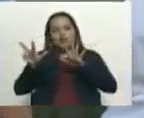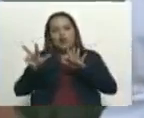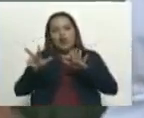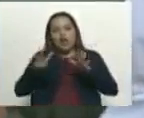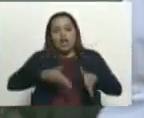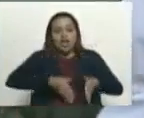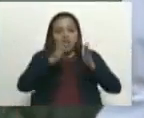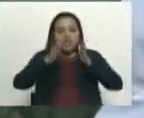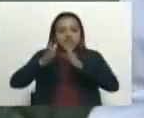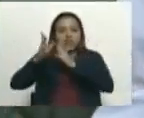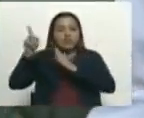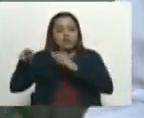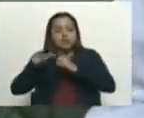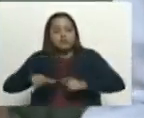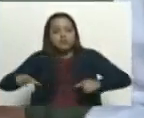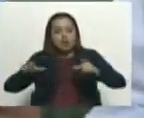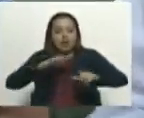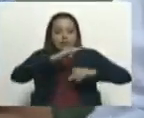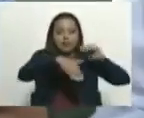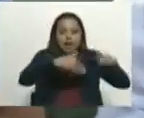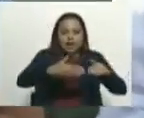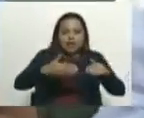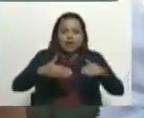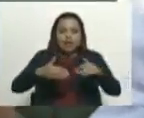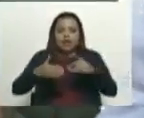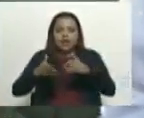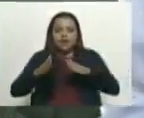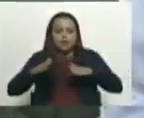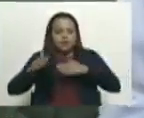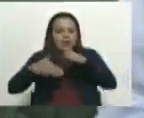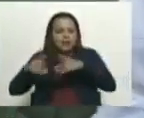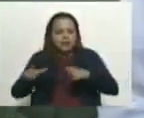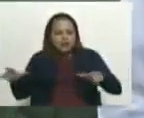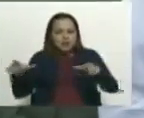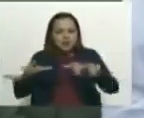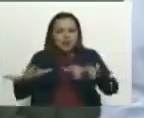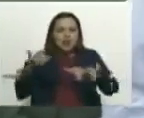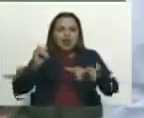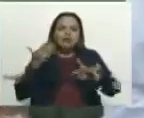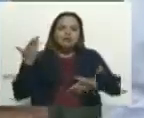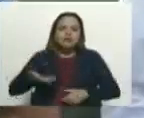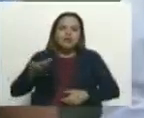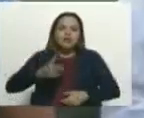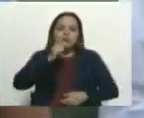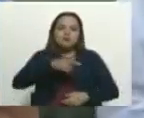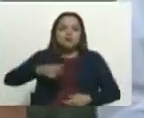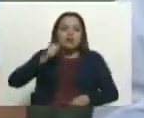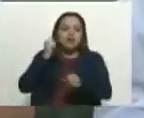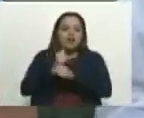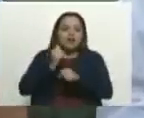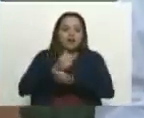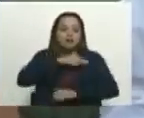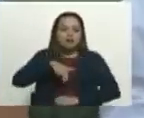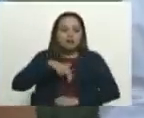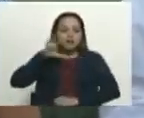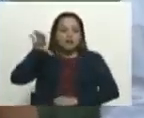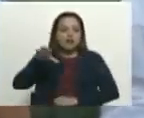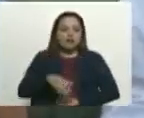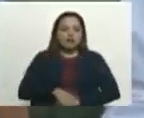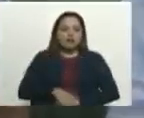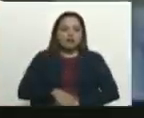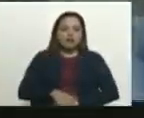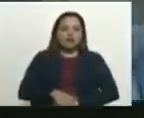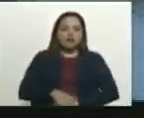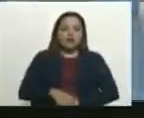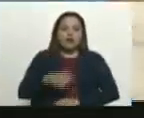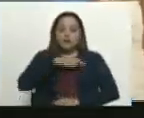que se incorporan a este centro vacacional tan importante para los trabajadores y las trabajadoras de nuestro país. Hemos estado conversando